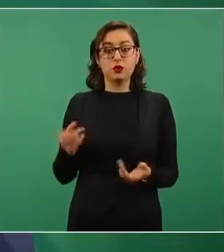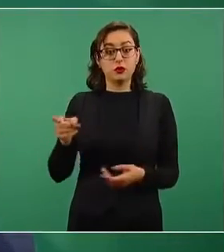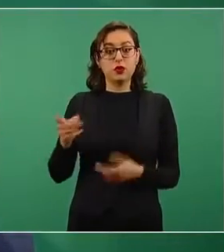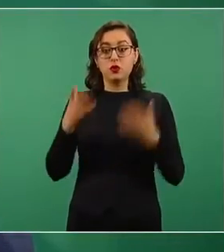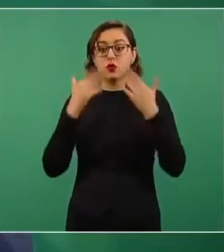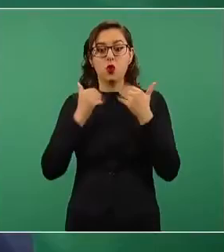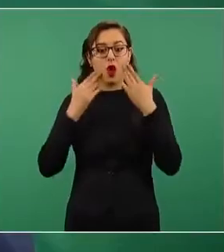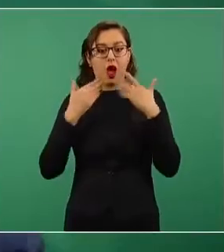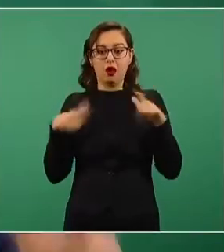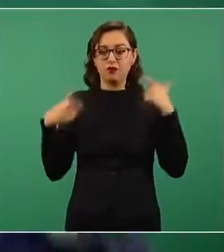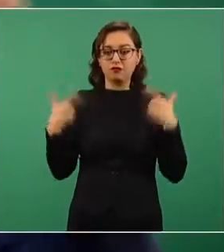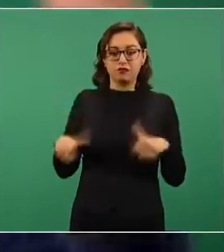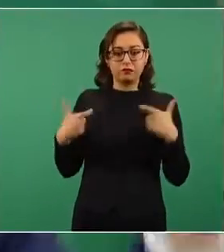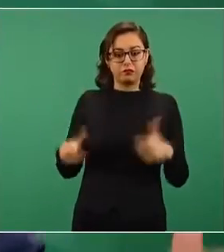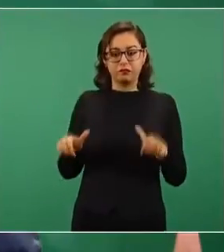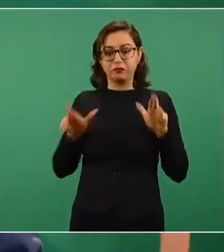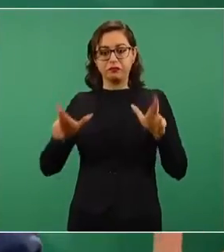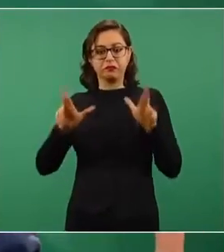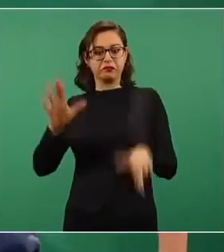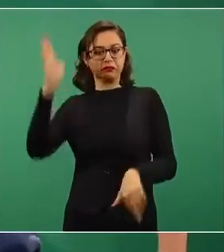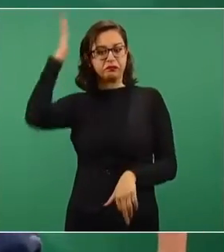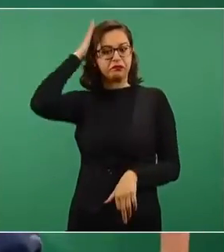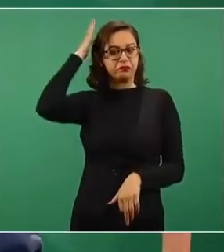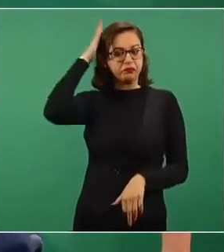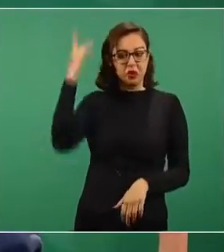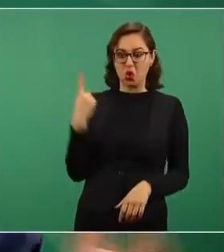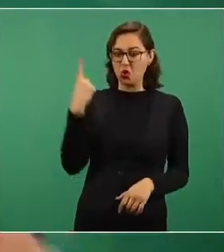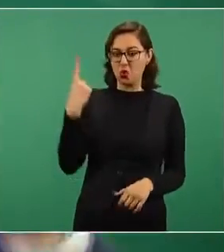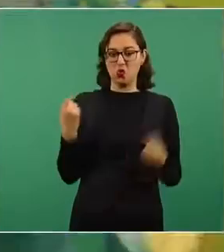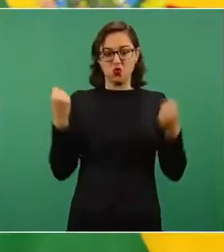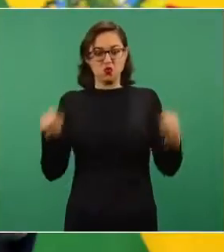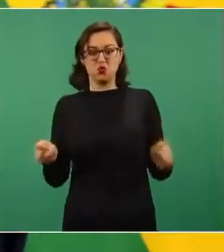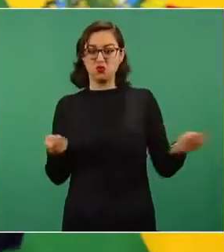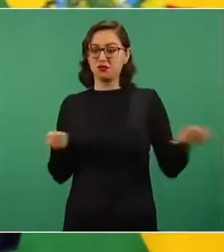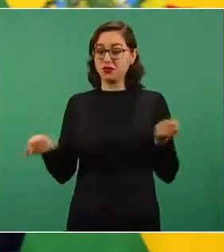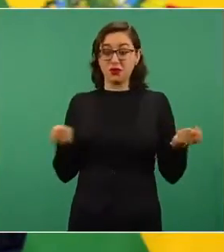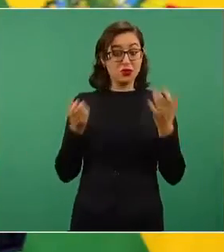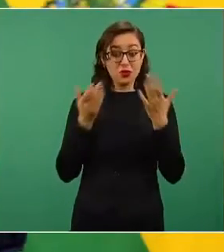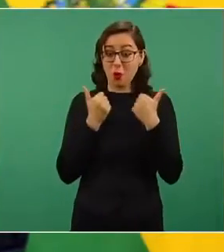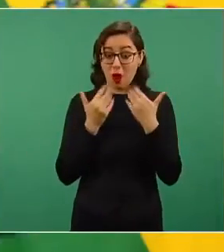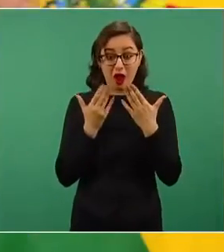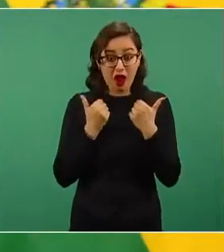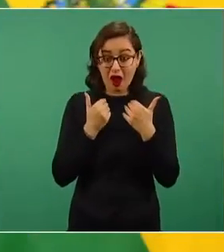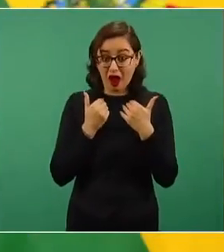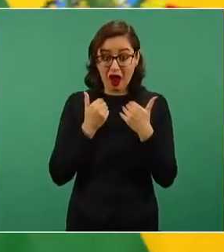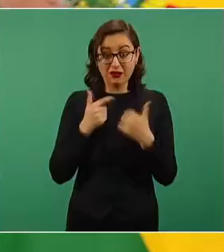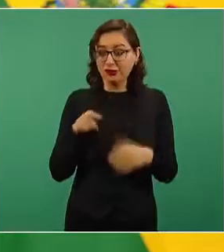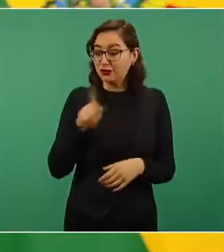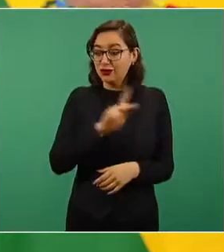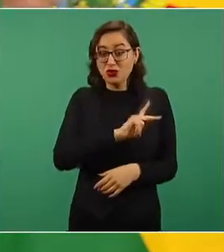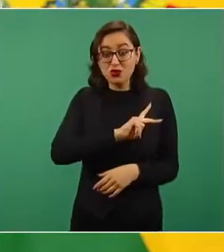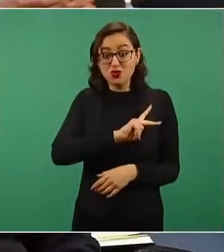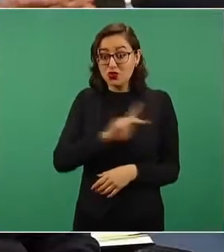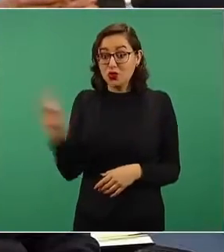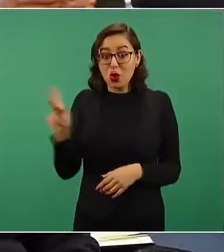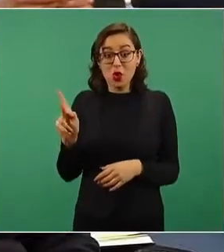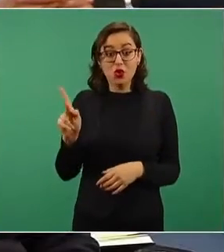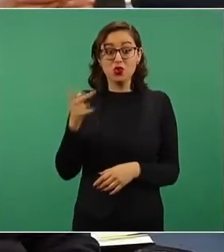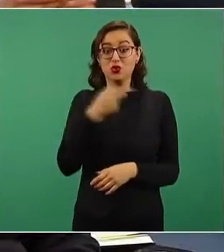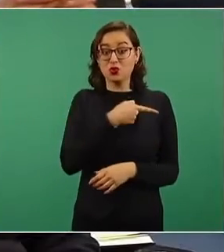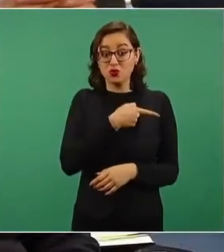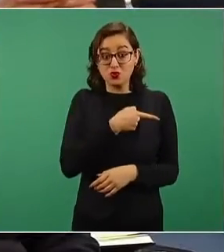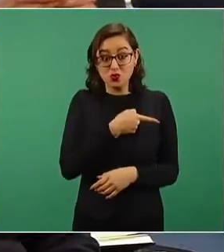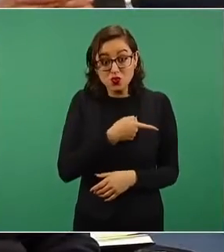caciques o oligarcas, ¿sí? No existen. Son